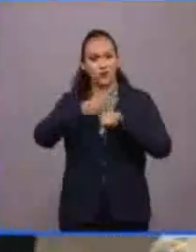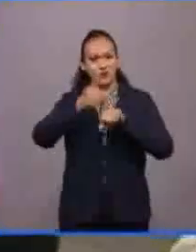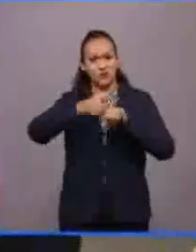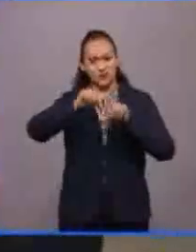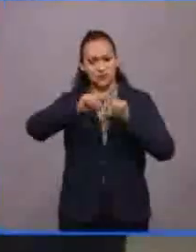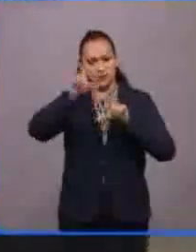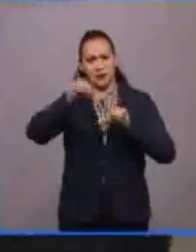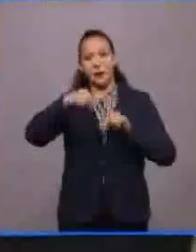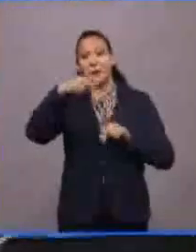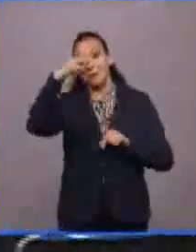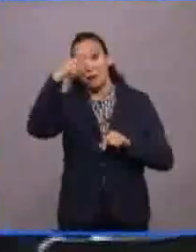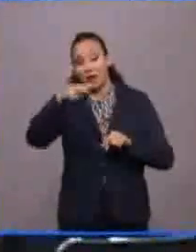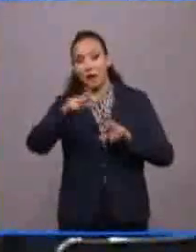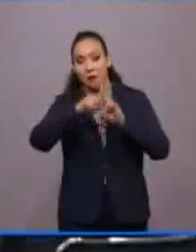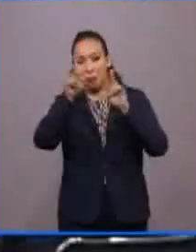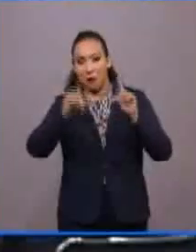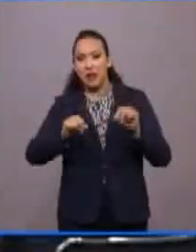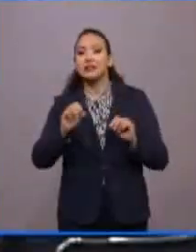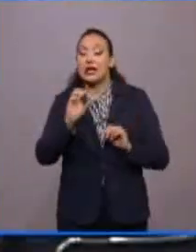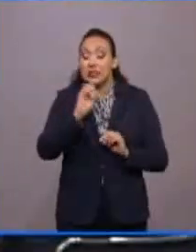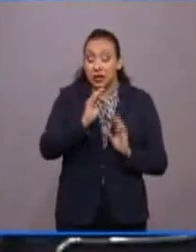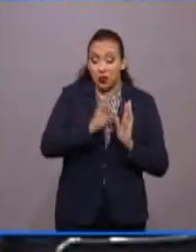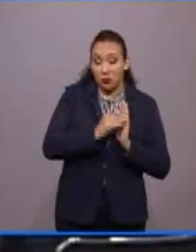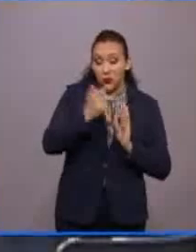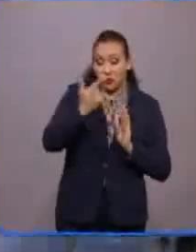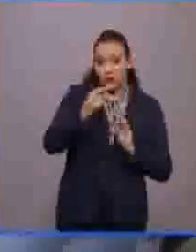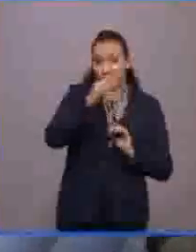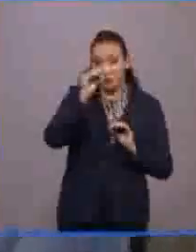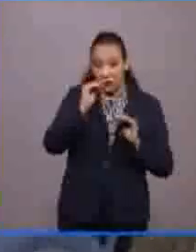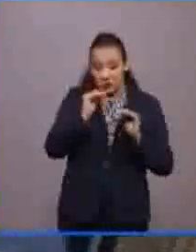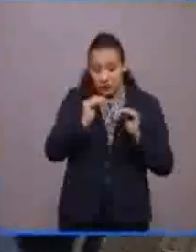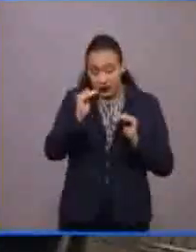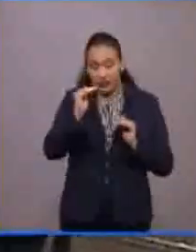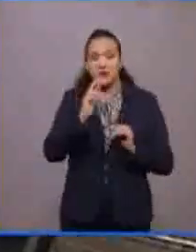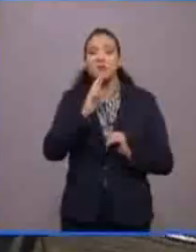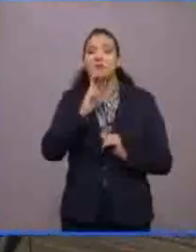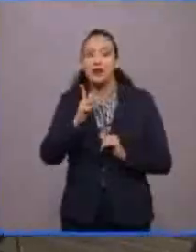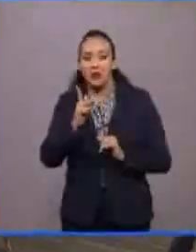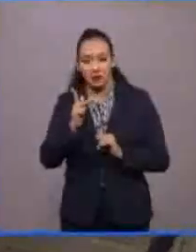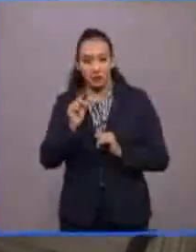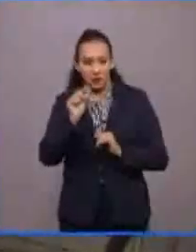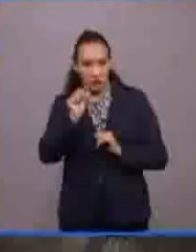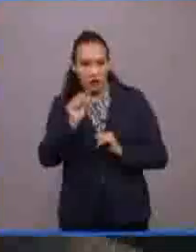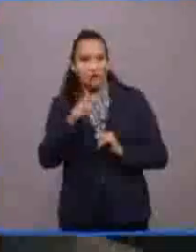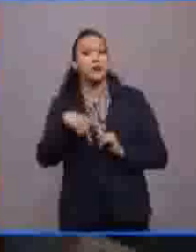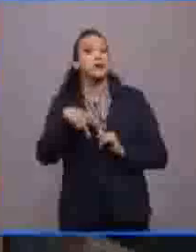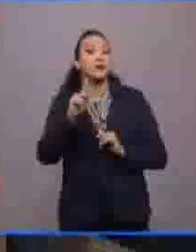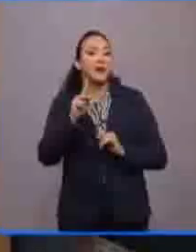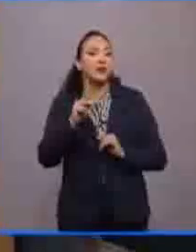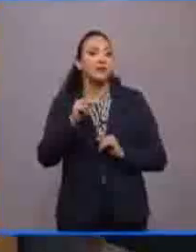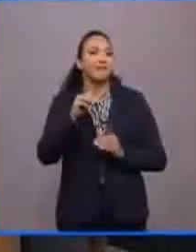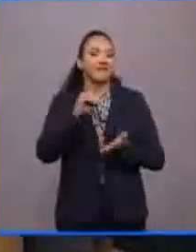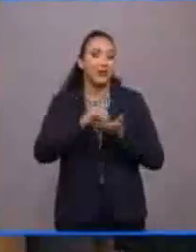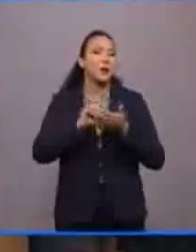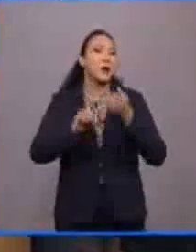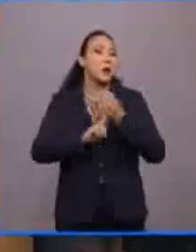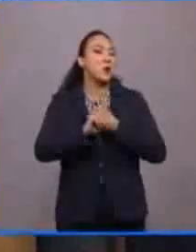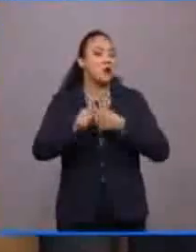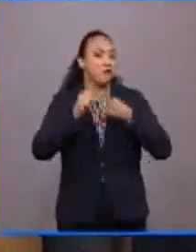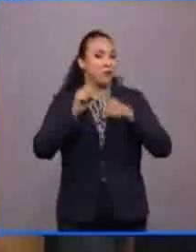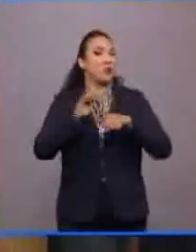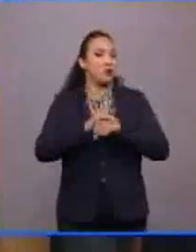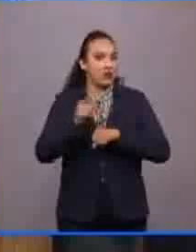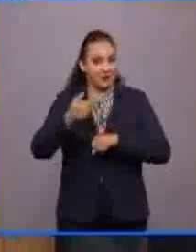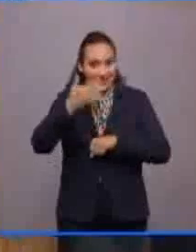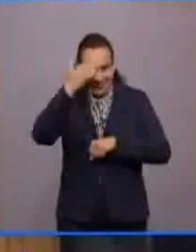revela que en nuestro país hubo una mejora del 0.7% en este índice, aunque se mantiene la crisis de violencia que se agudizó